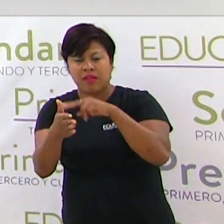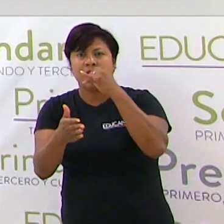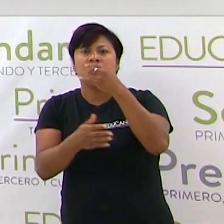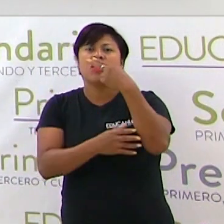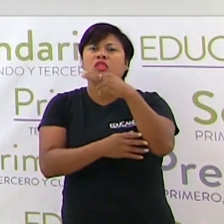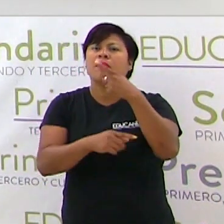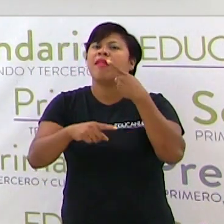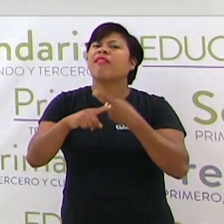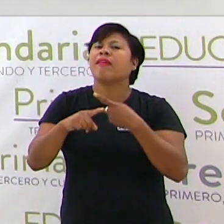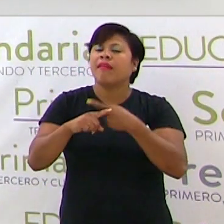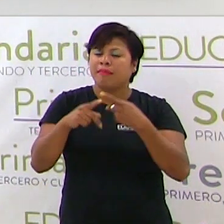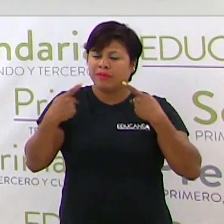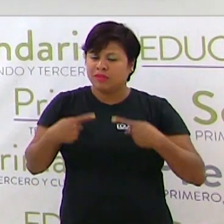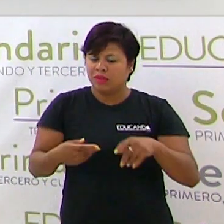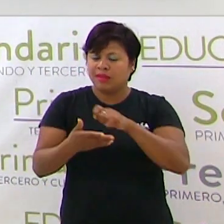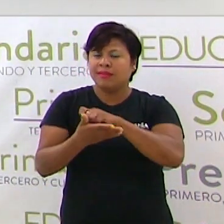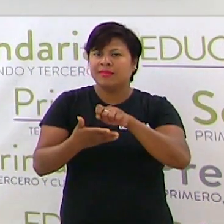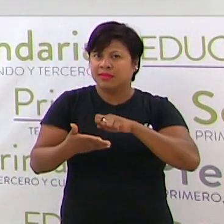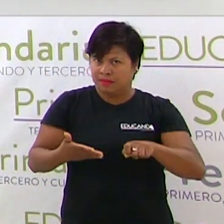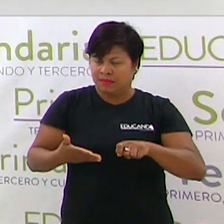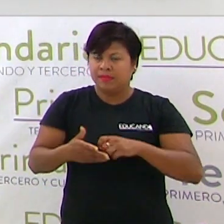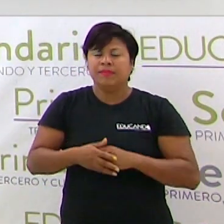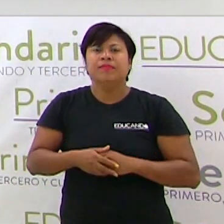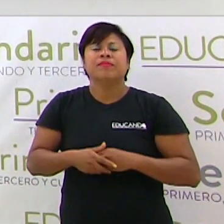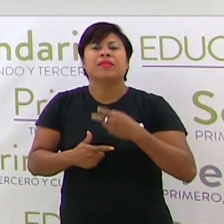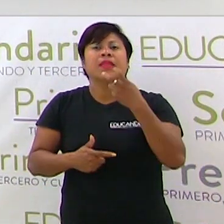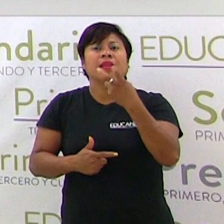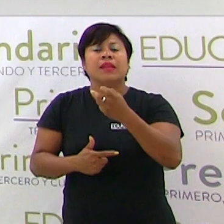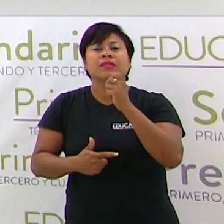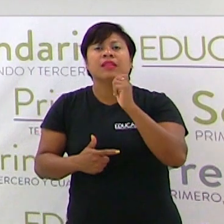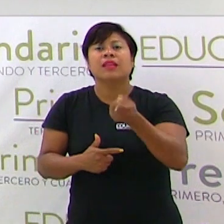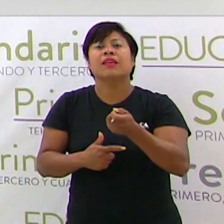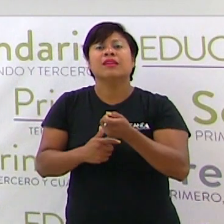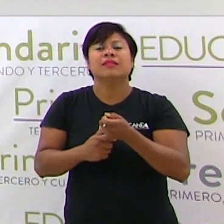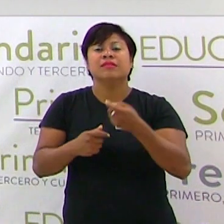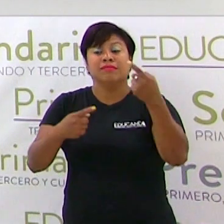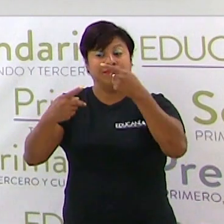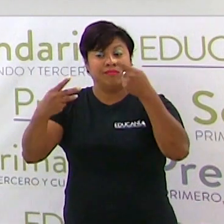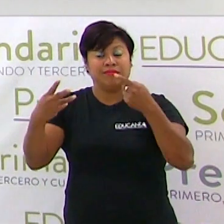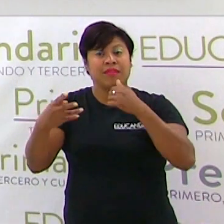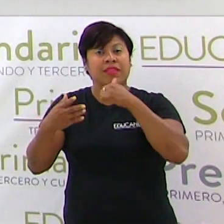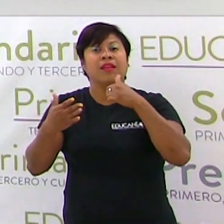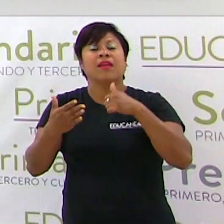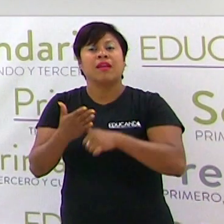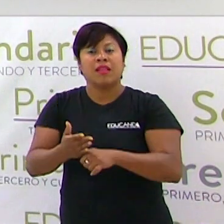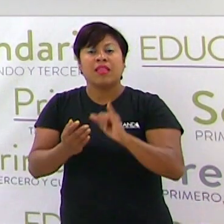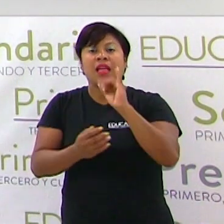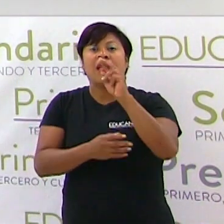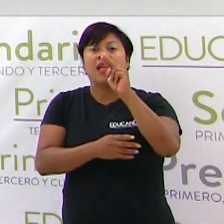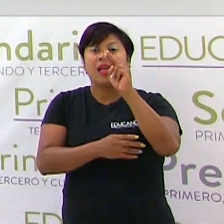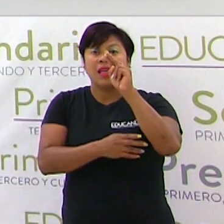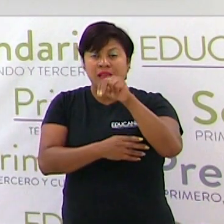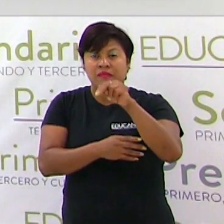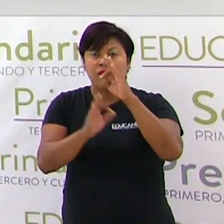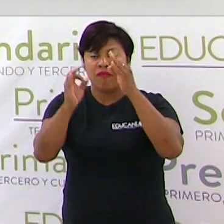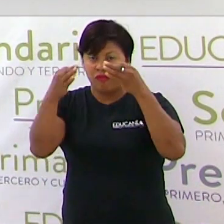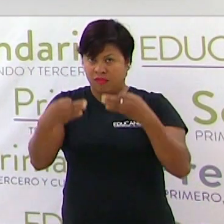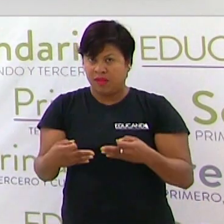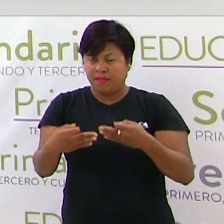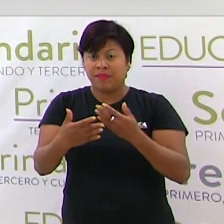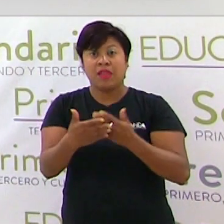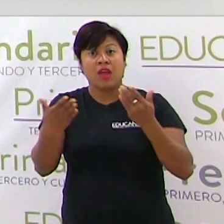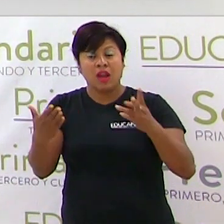de quien la escribe. Bueno, entonces, estos son los elementos de la carta informal. Ahora vamos a ver